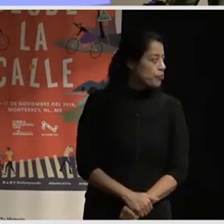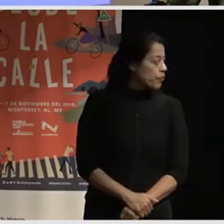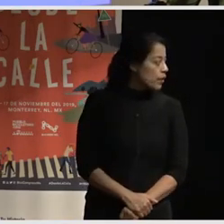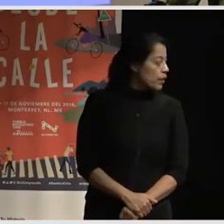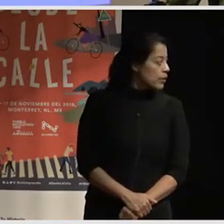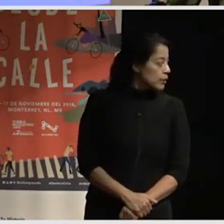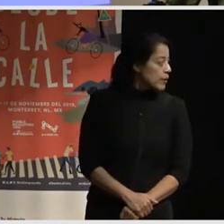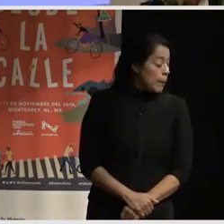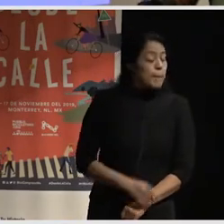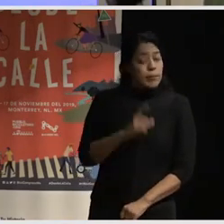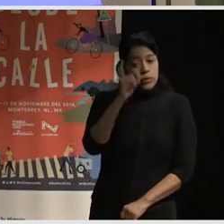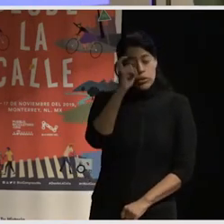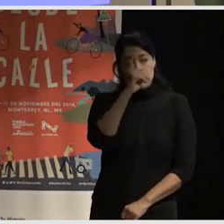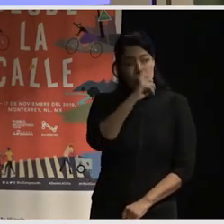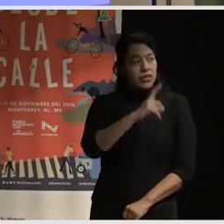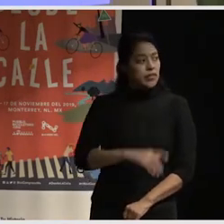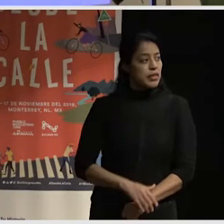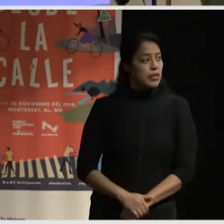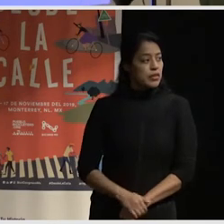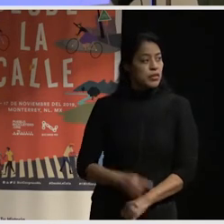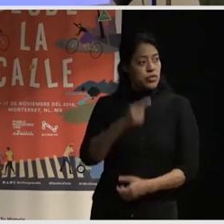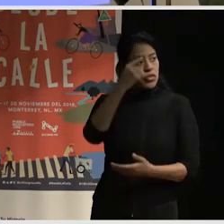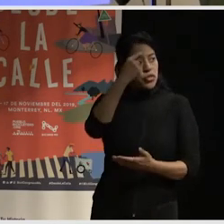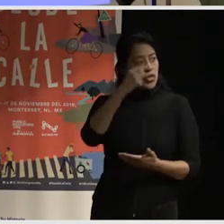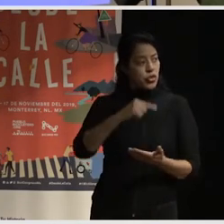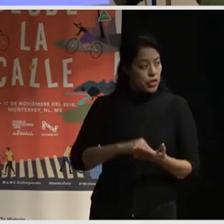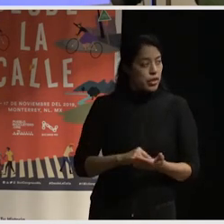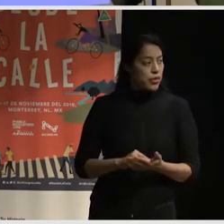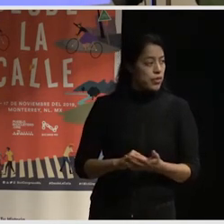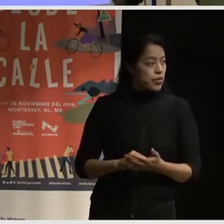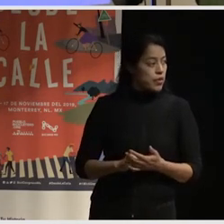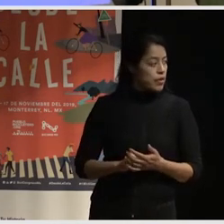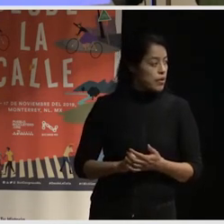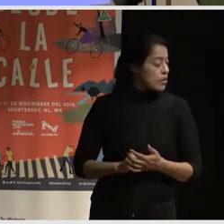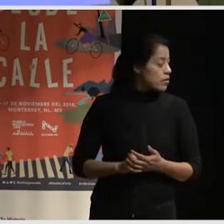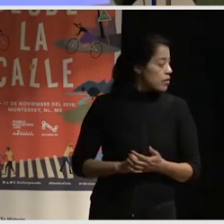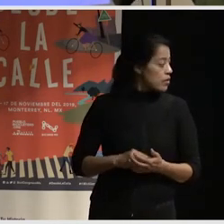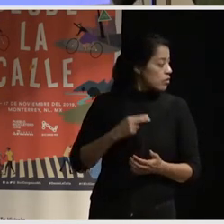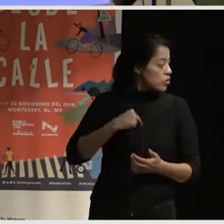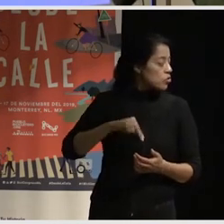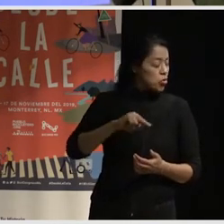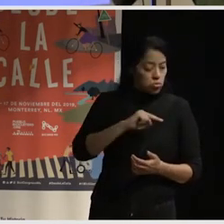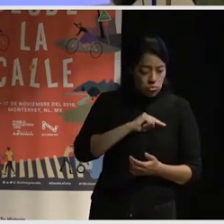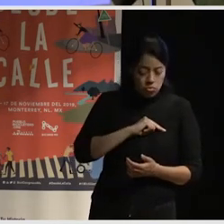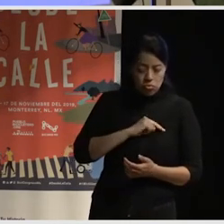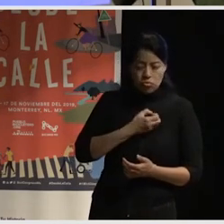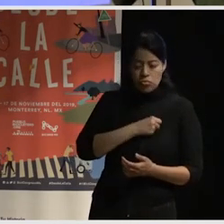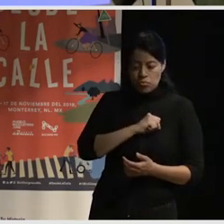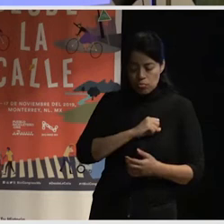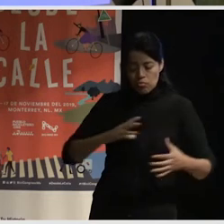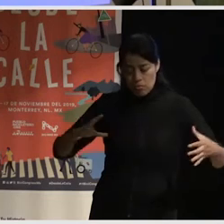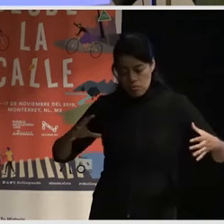está bien difícil yo creo que pues somos parte de un todo no